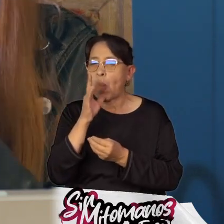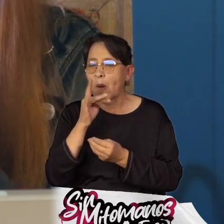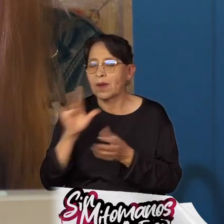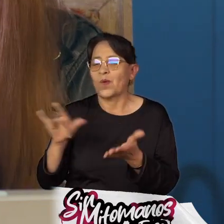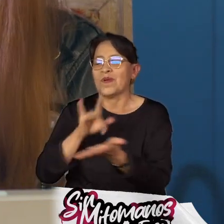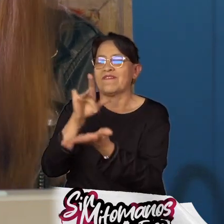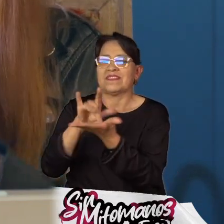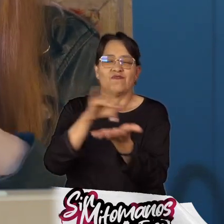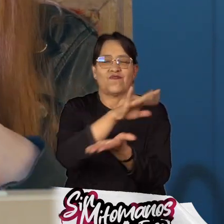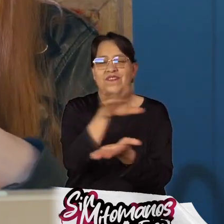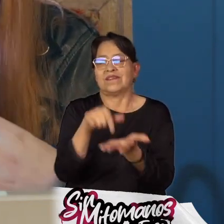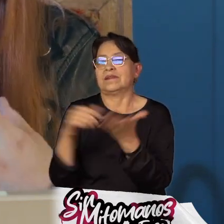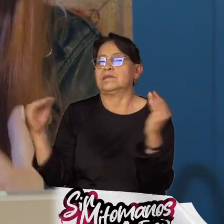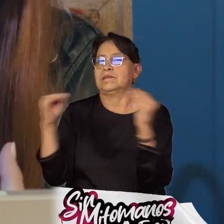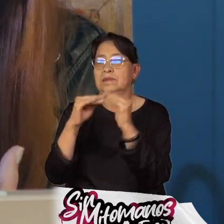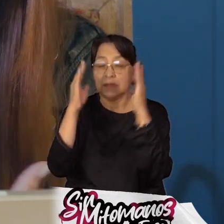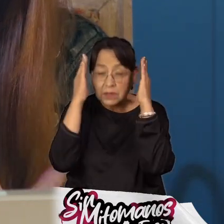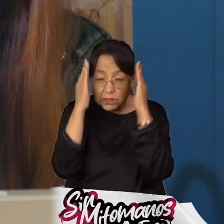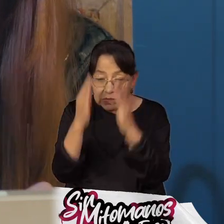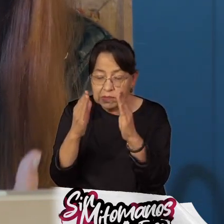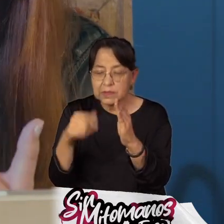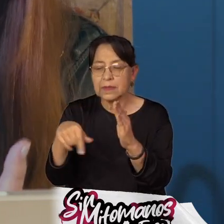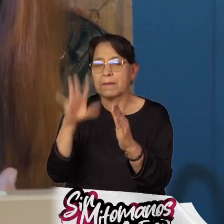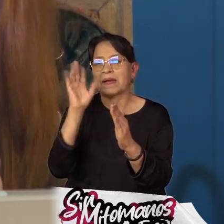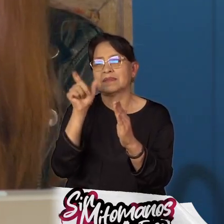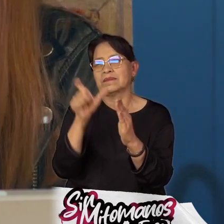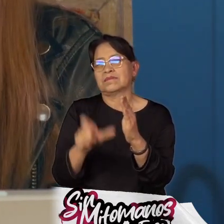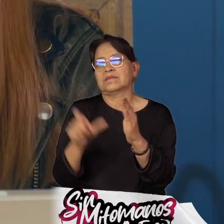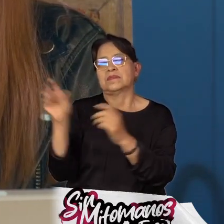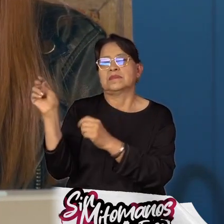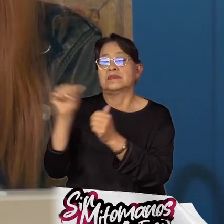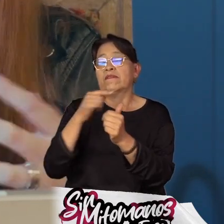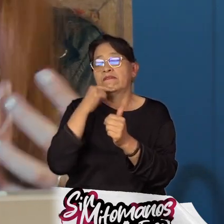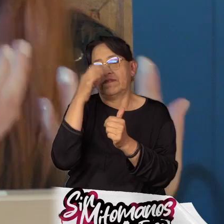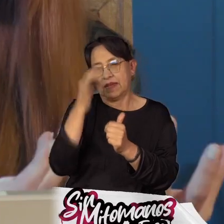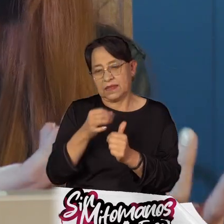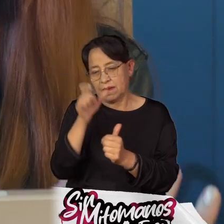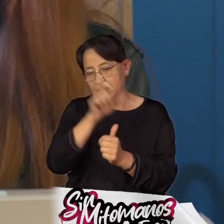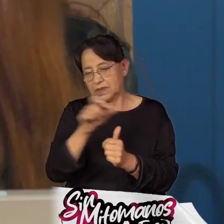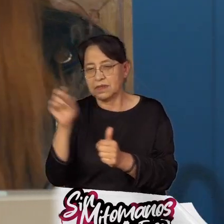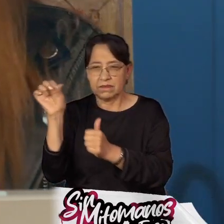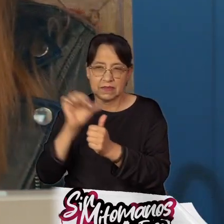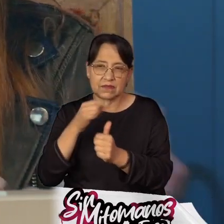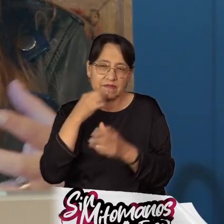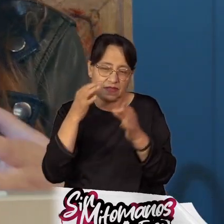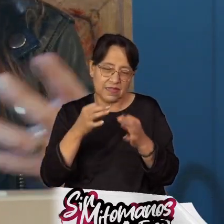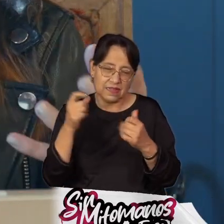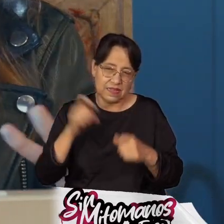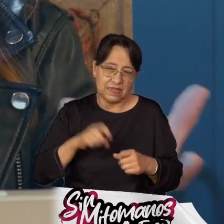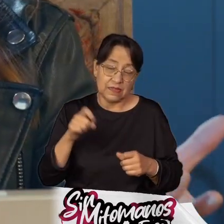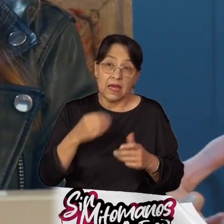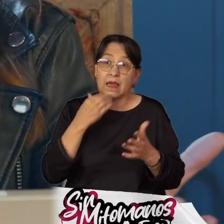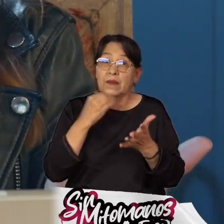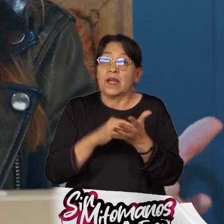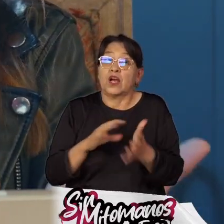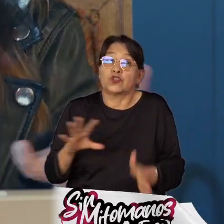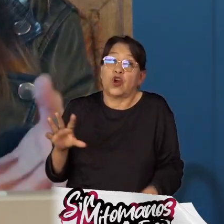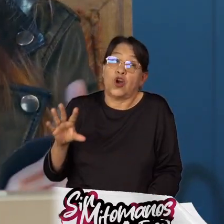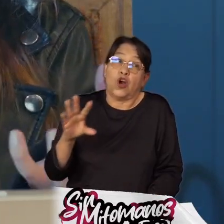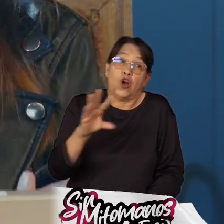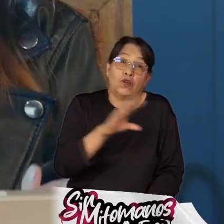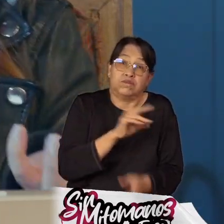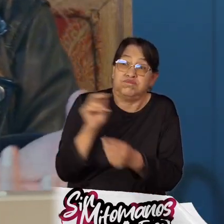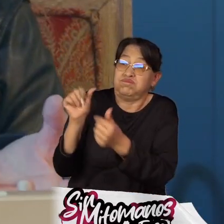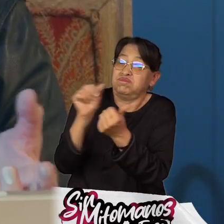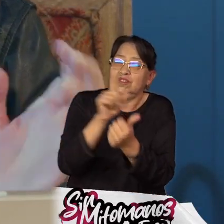por ubicación y se focalizan los subsidios a las personas que realmente lo necesitan, no como ahora que no se le da a todos los